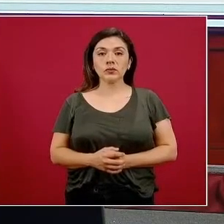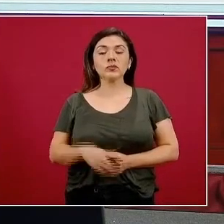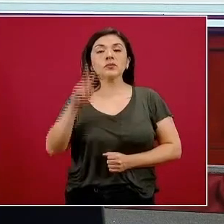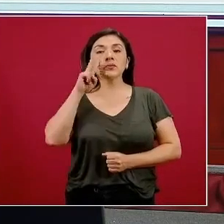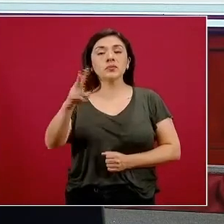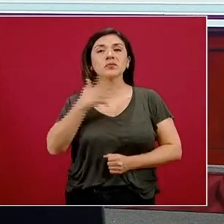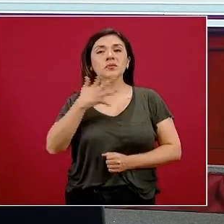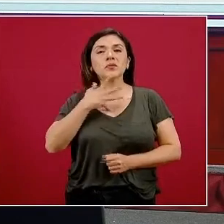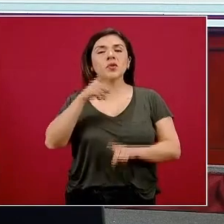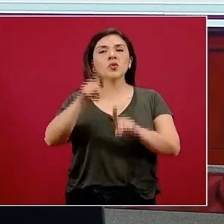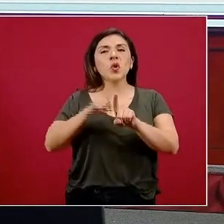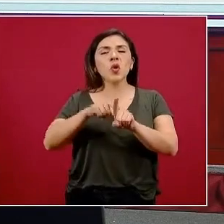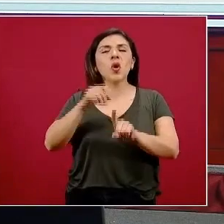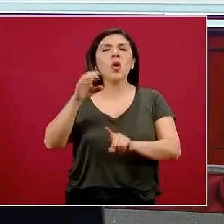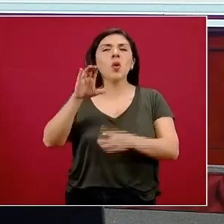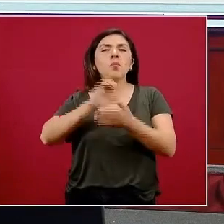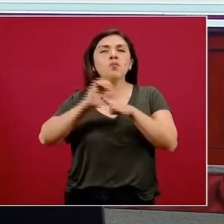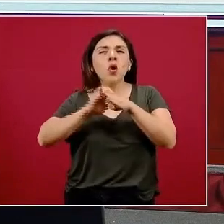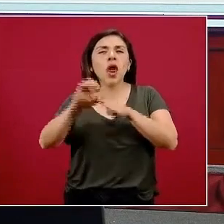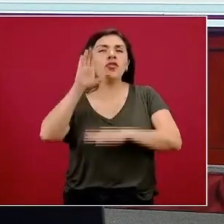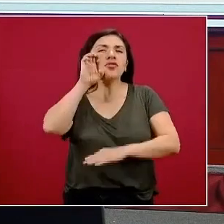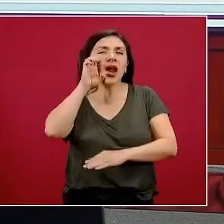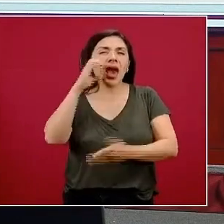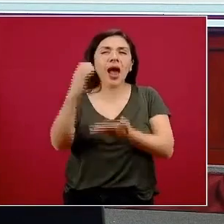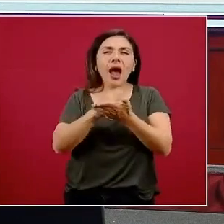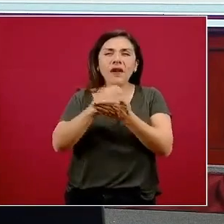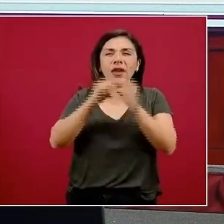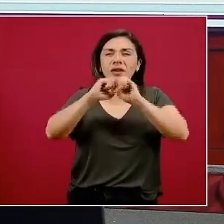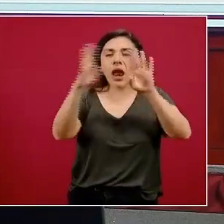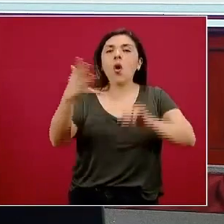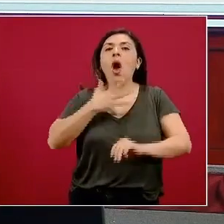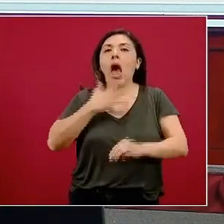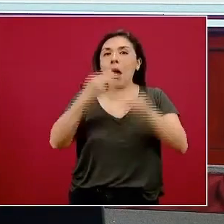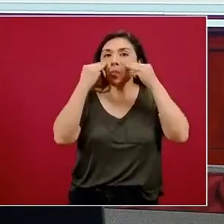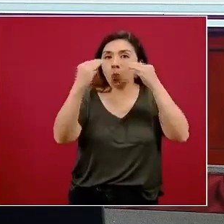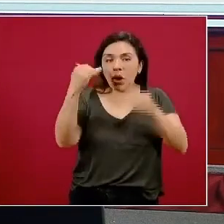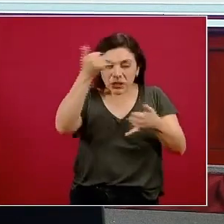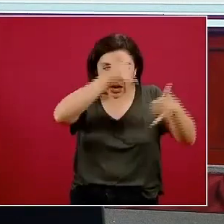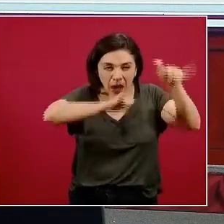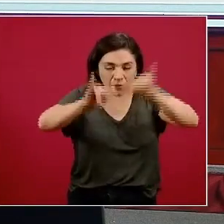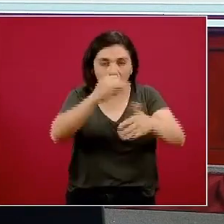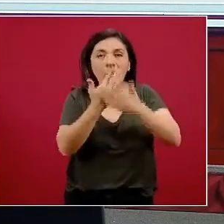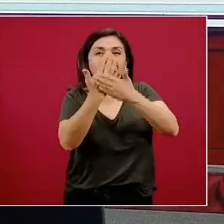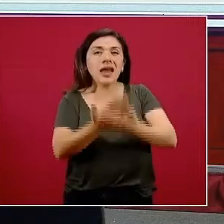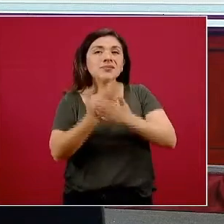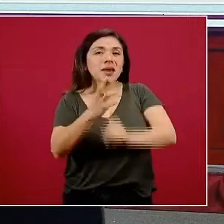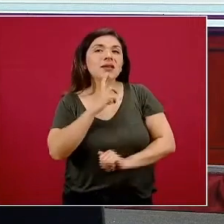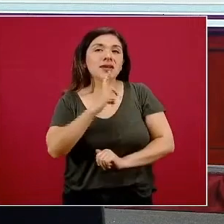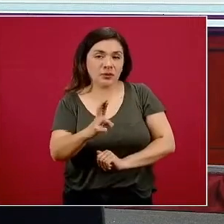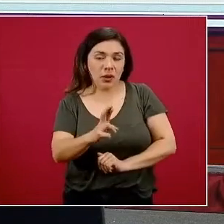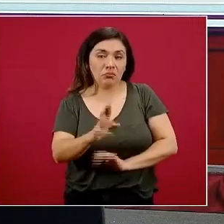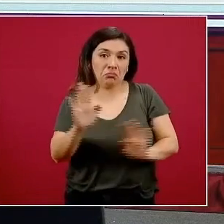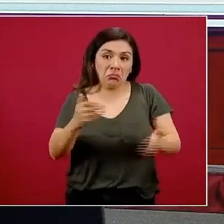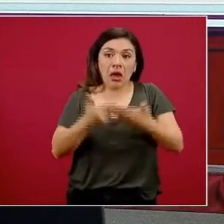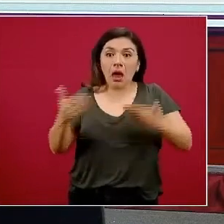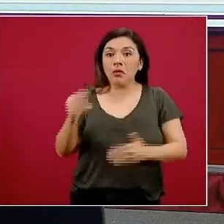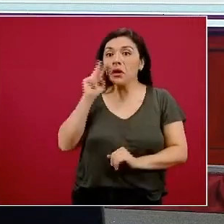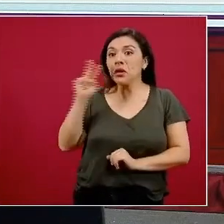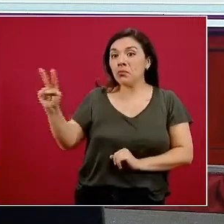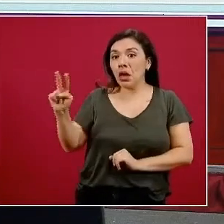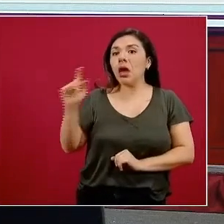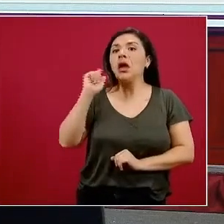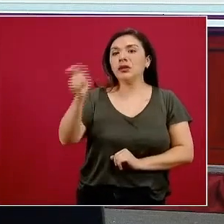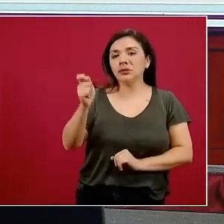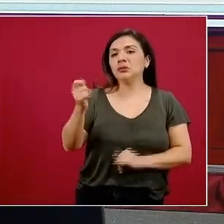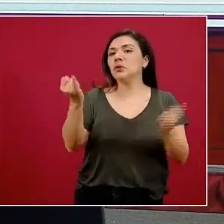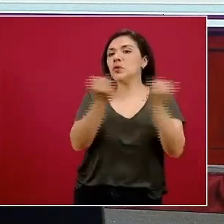una muestra y estábamos esperando lógicamente un resultado. Pero ahora pueden ver, aunque lógicamente siguen